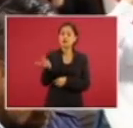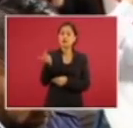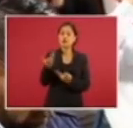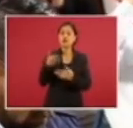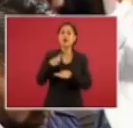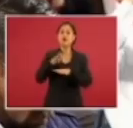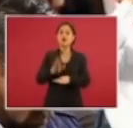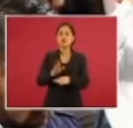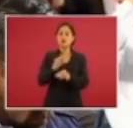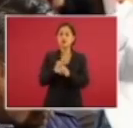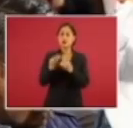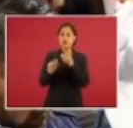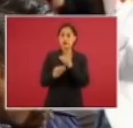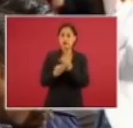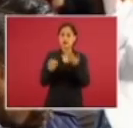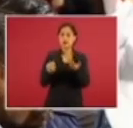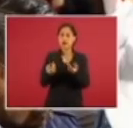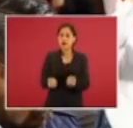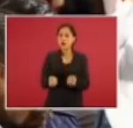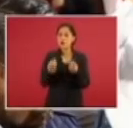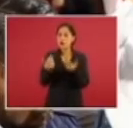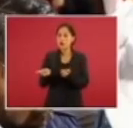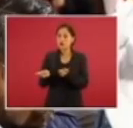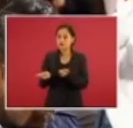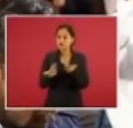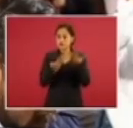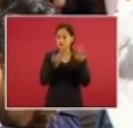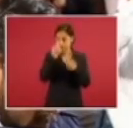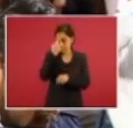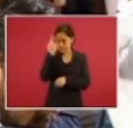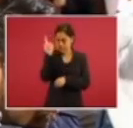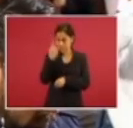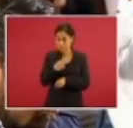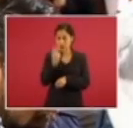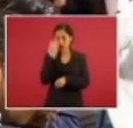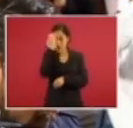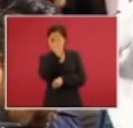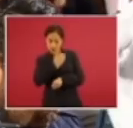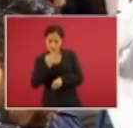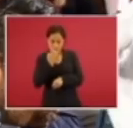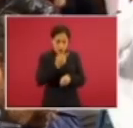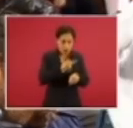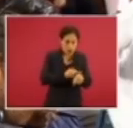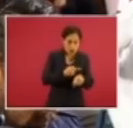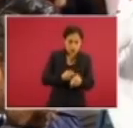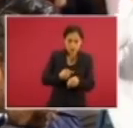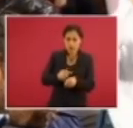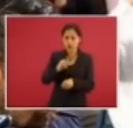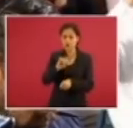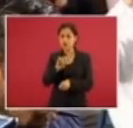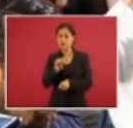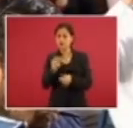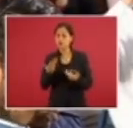mandando insumos, ¿cuántos insumos están mandando para pruebas para hacer de COVID-19 a los estados? Y